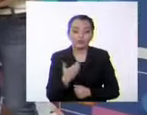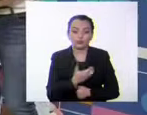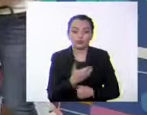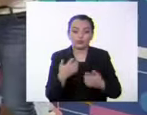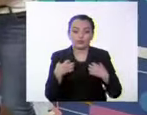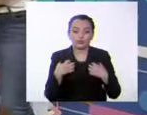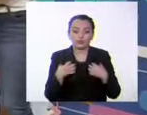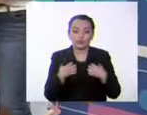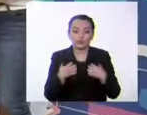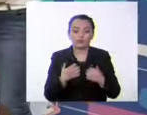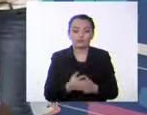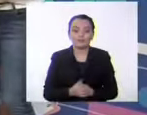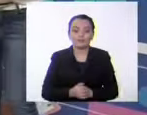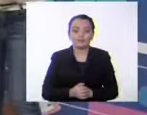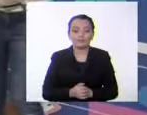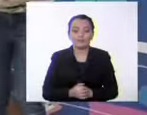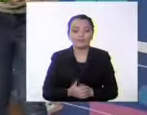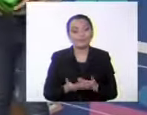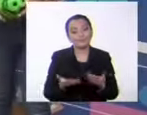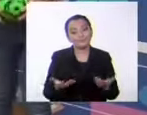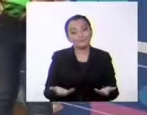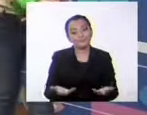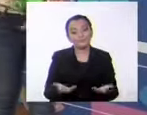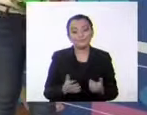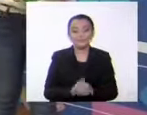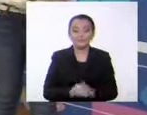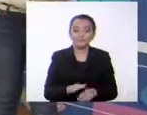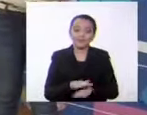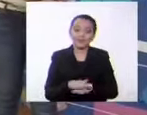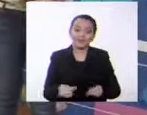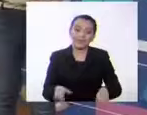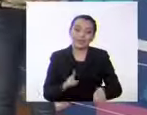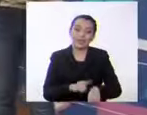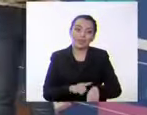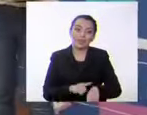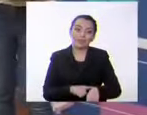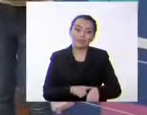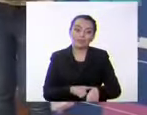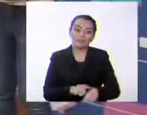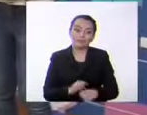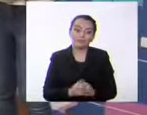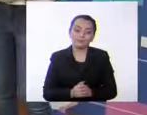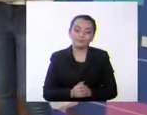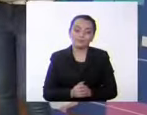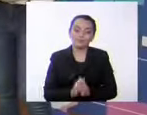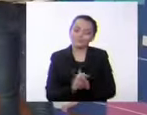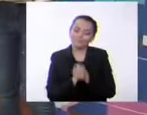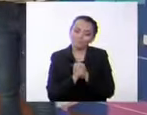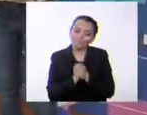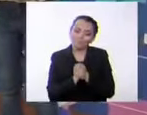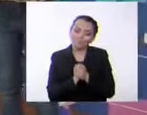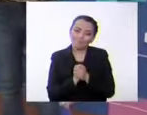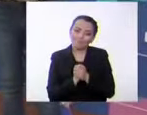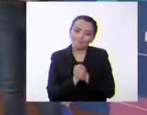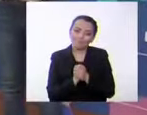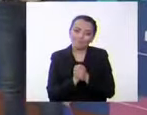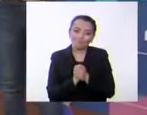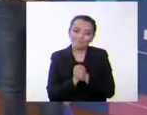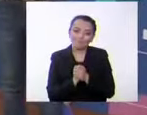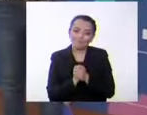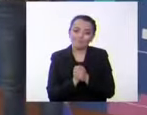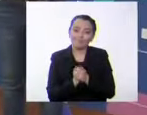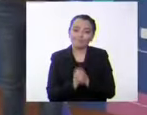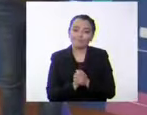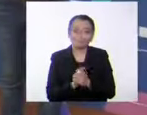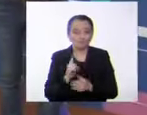Entonces, amiguitos y amiguitas, se nos acabó el tiempo, lastimosamente, pero ha sido un gusto que nos acompañen. Y ya saben, Mayra. El